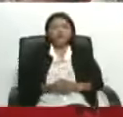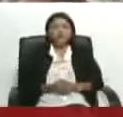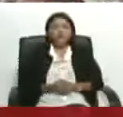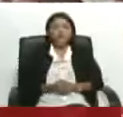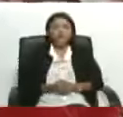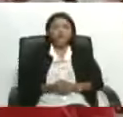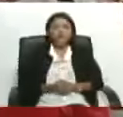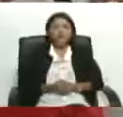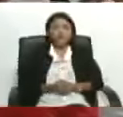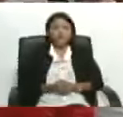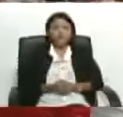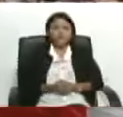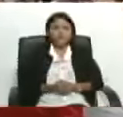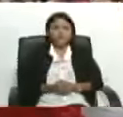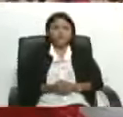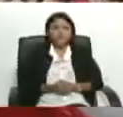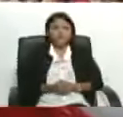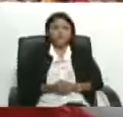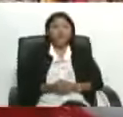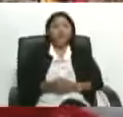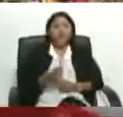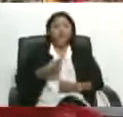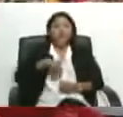la forma de acción.